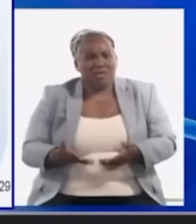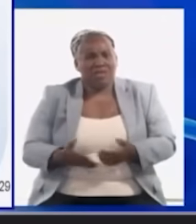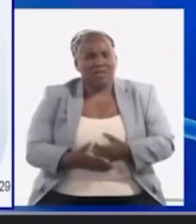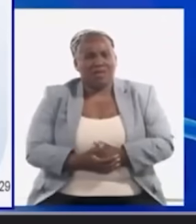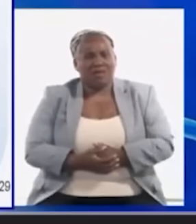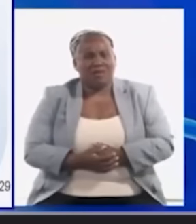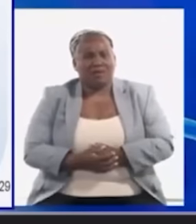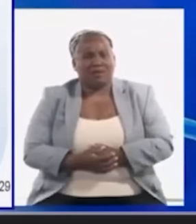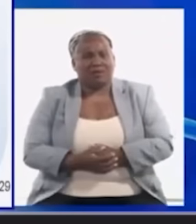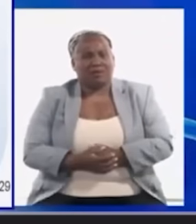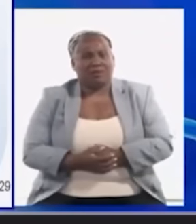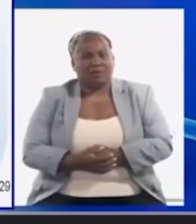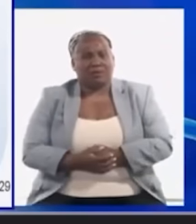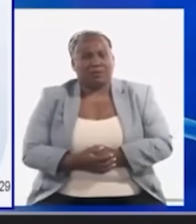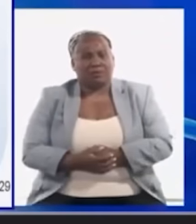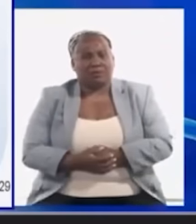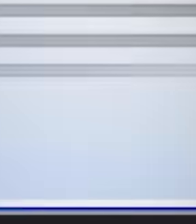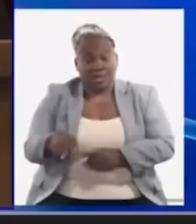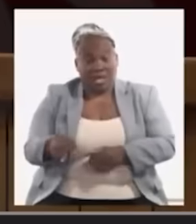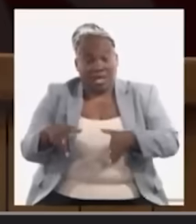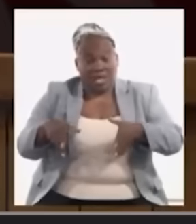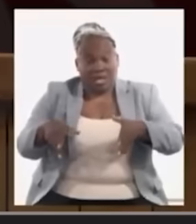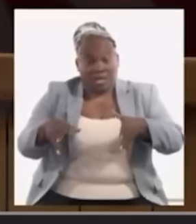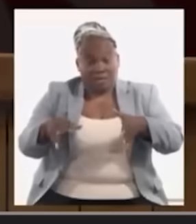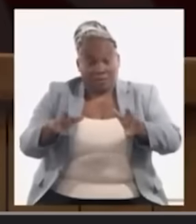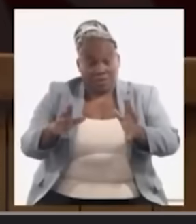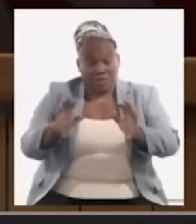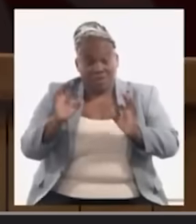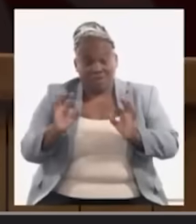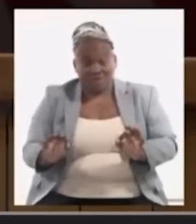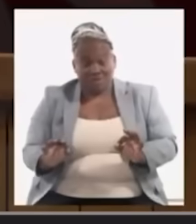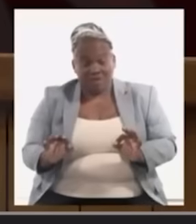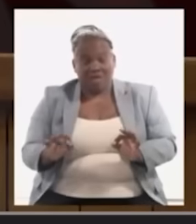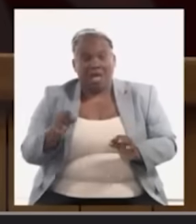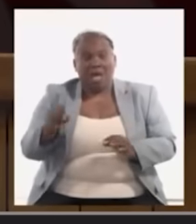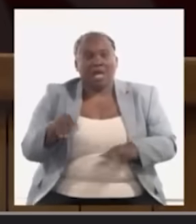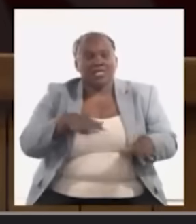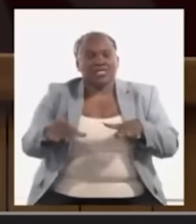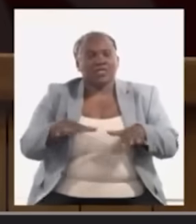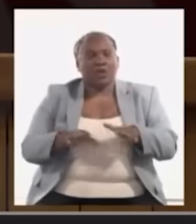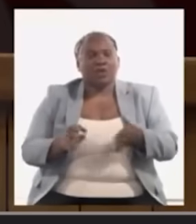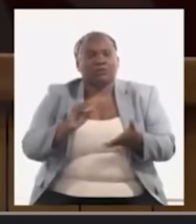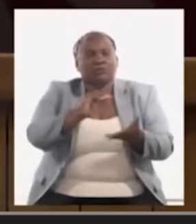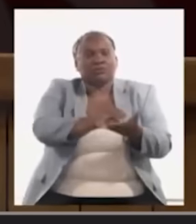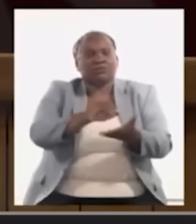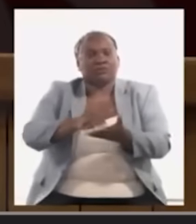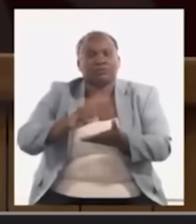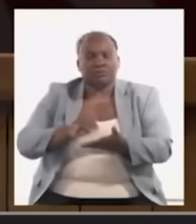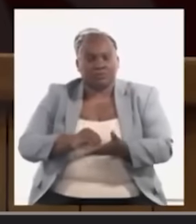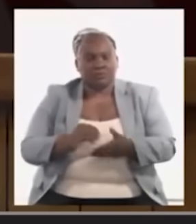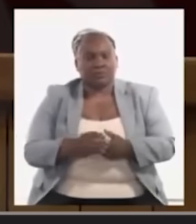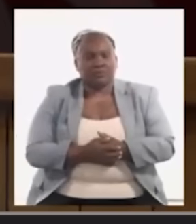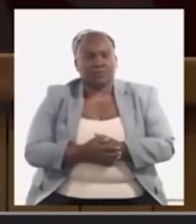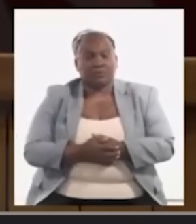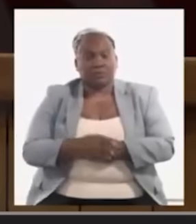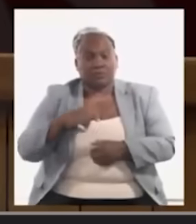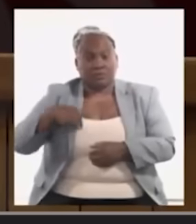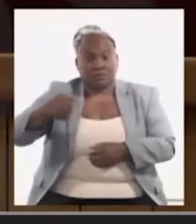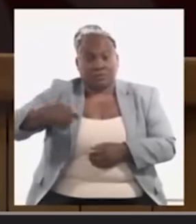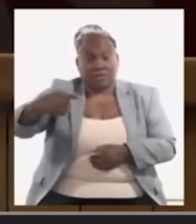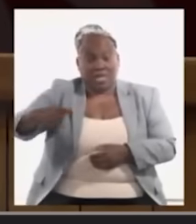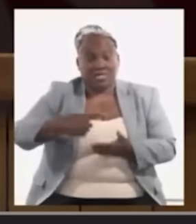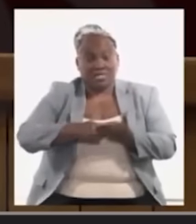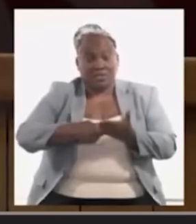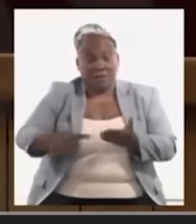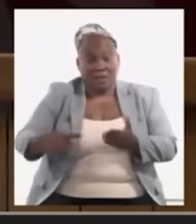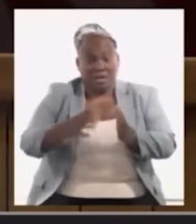ampliar las producciones nacionales. Entre las acciones que implementaremos en los próximos semanas y